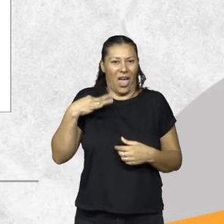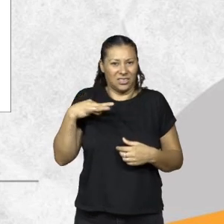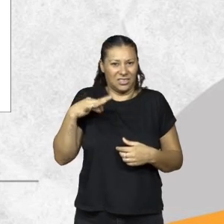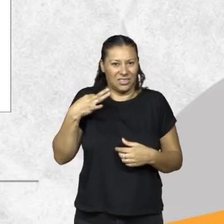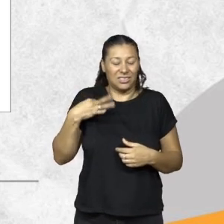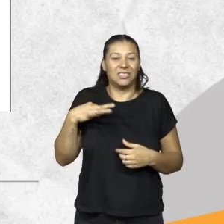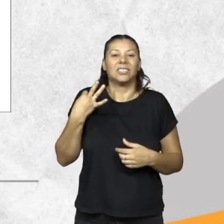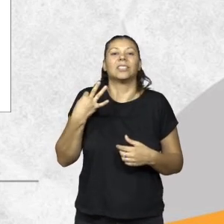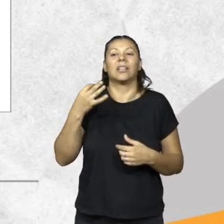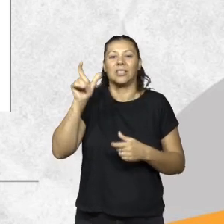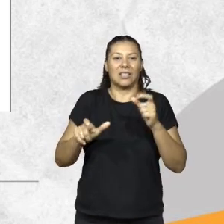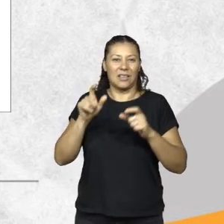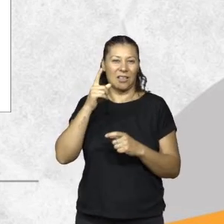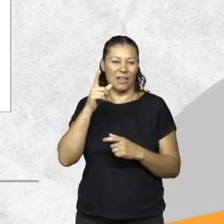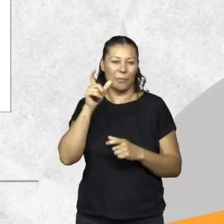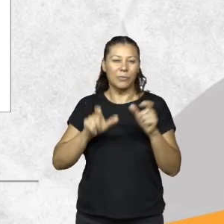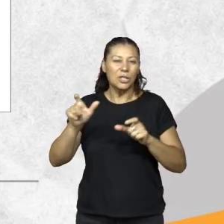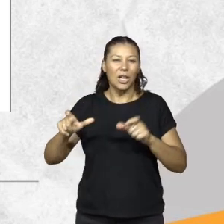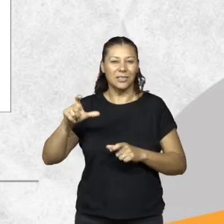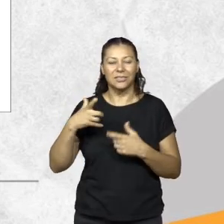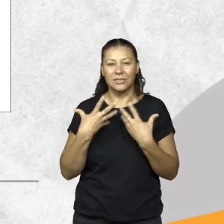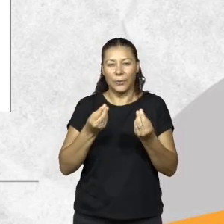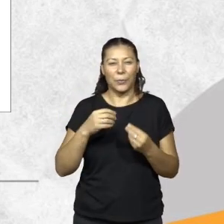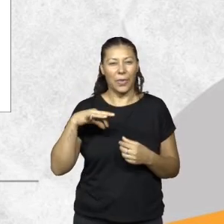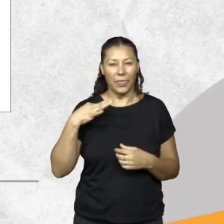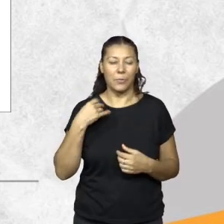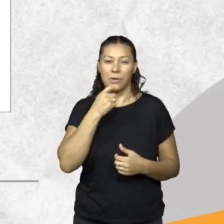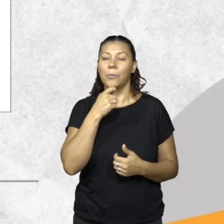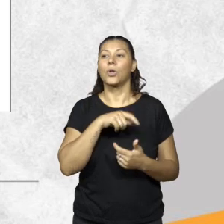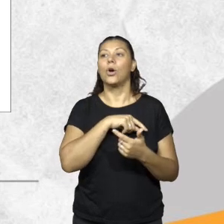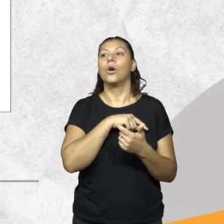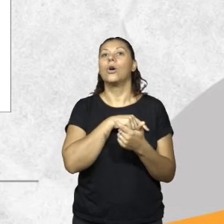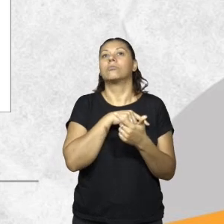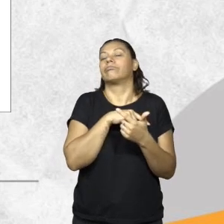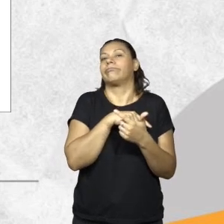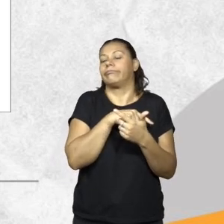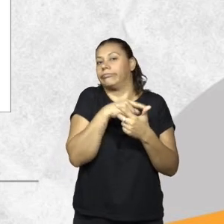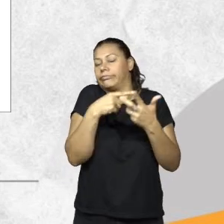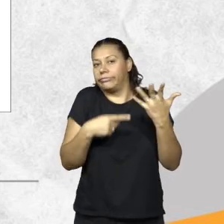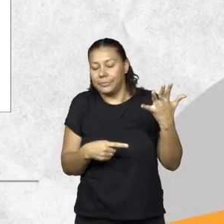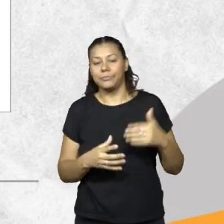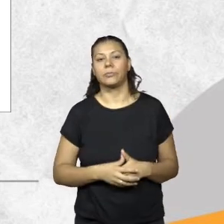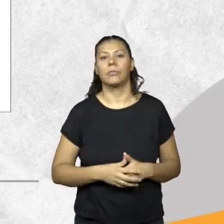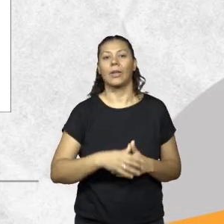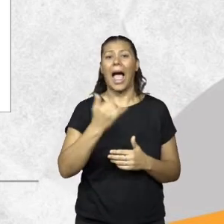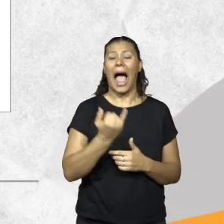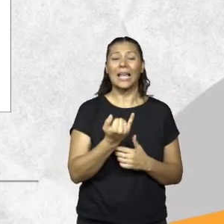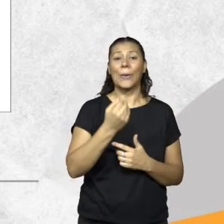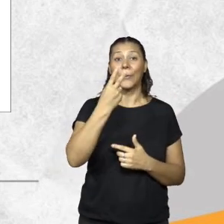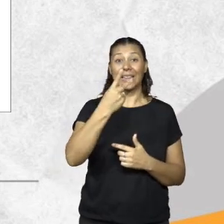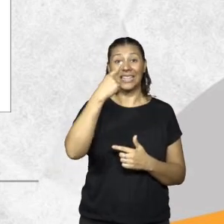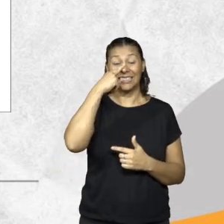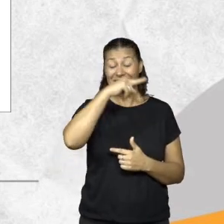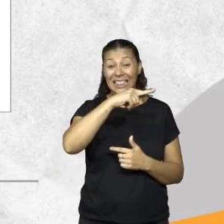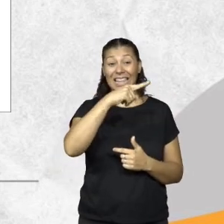Esto es hoy lo que tenemos en el cianosemáforo. Son 27 municipios, 21 lagunas y 55 puntos